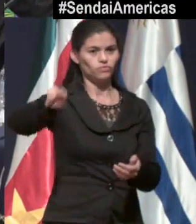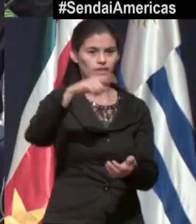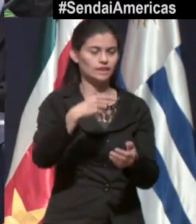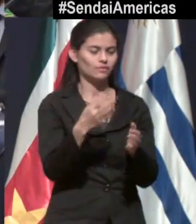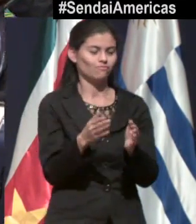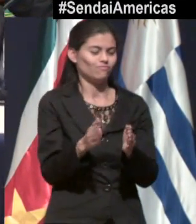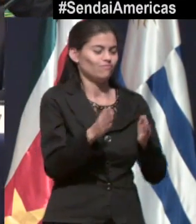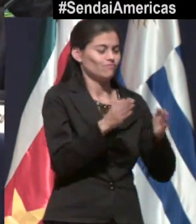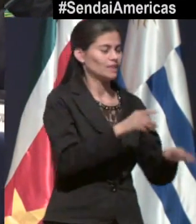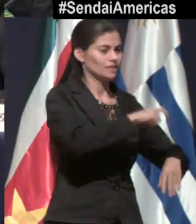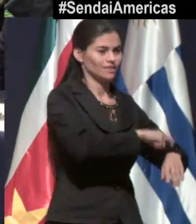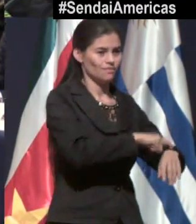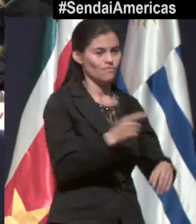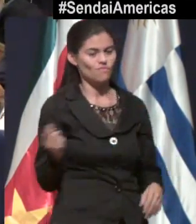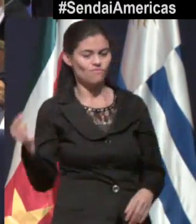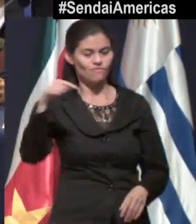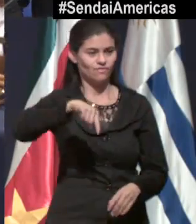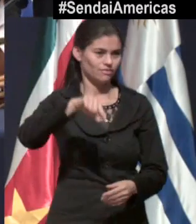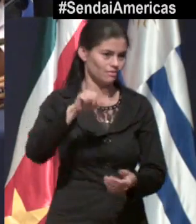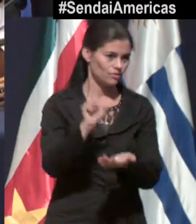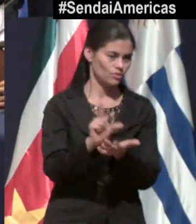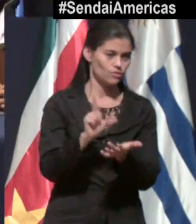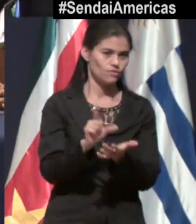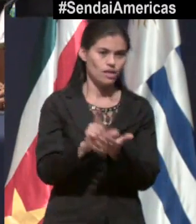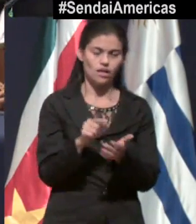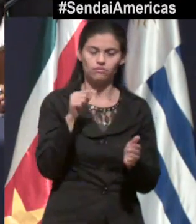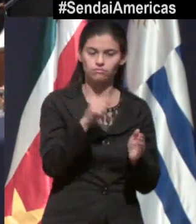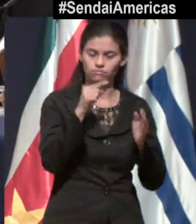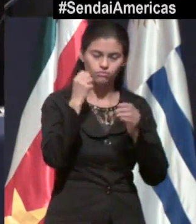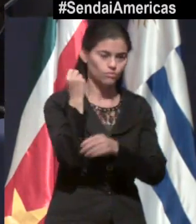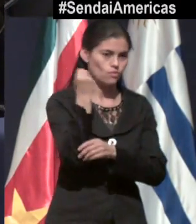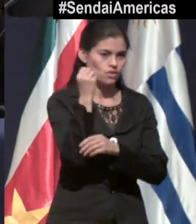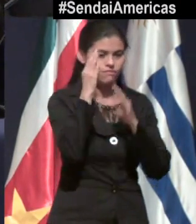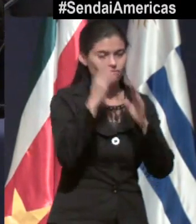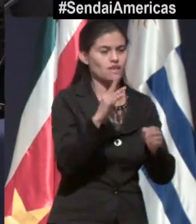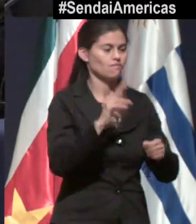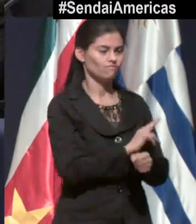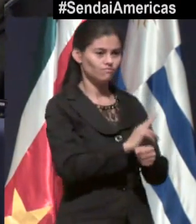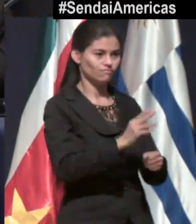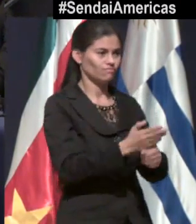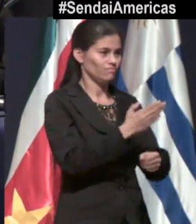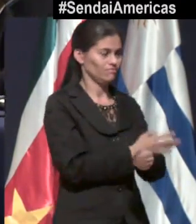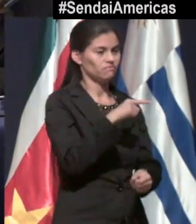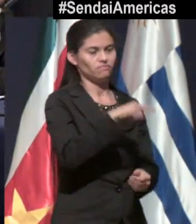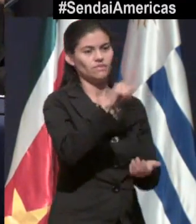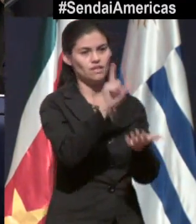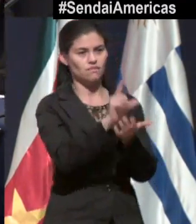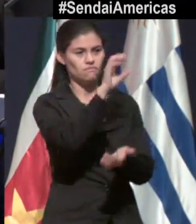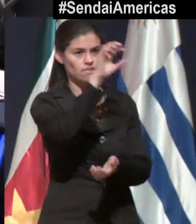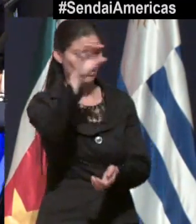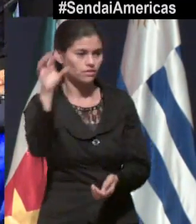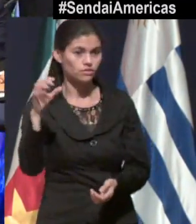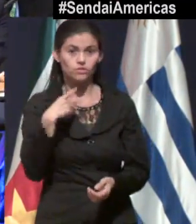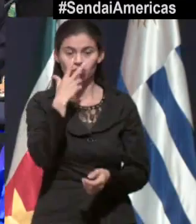agendas para poder estar aquí para discutir estos temas tan primordiales para asegurar el desarrollo sostenible de nuestra región. Yo